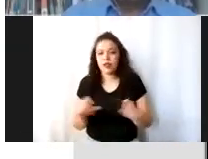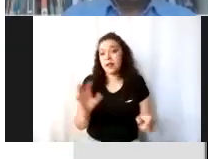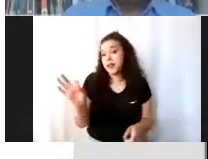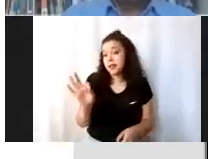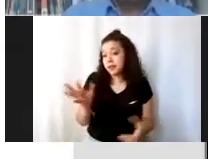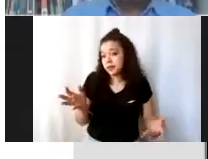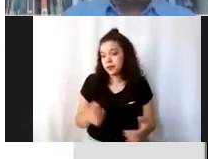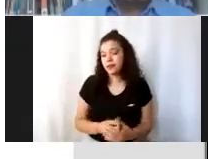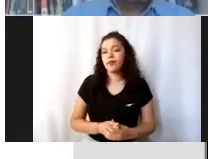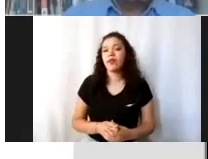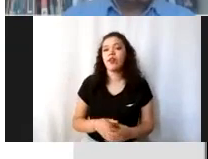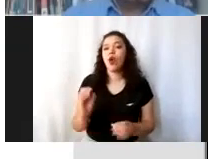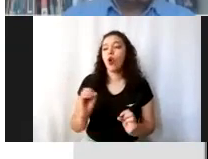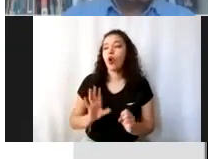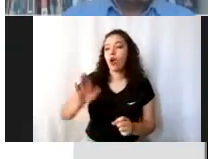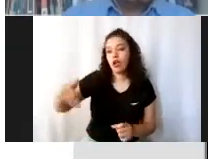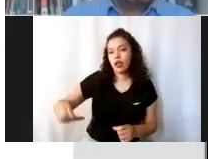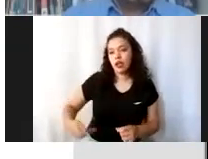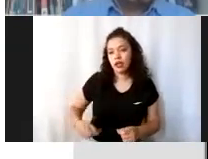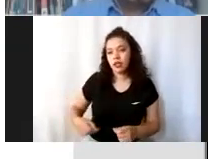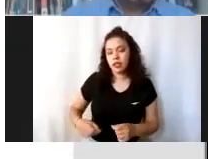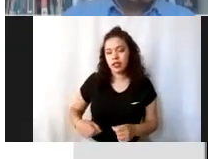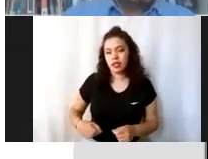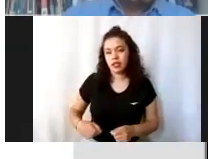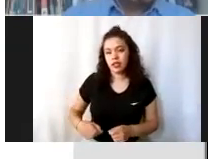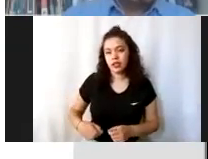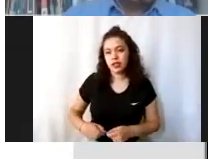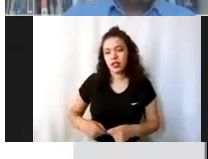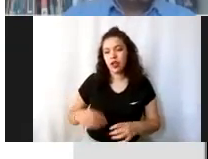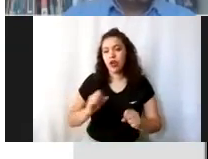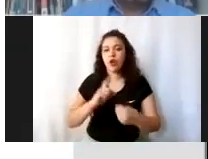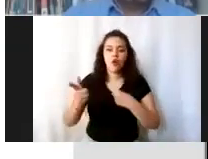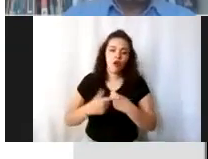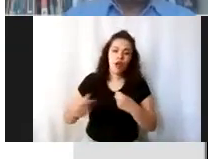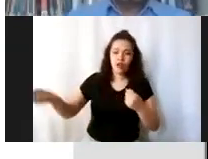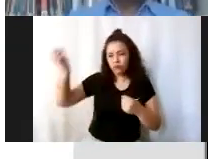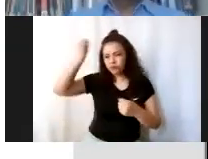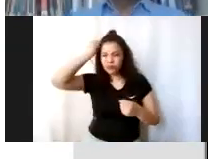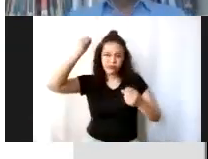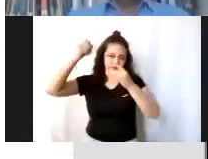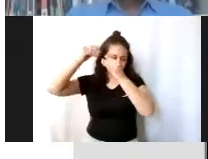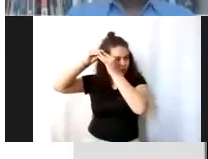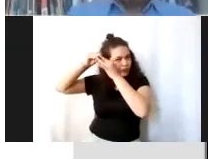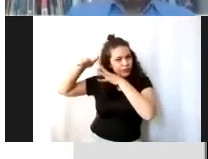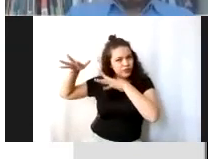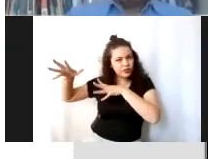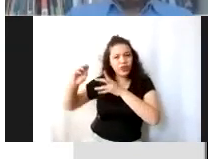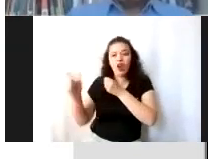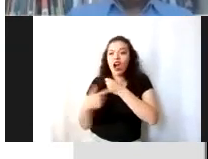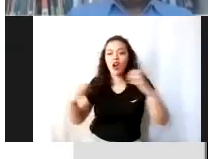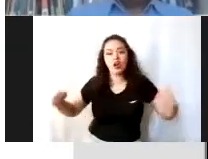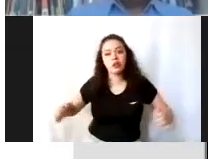entonces, o algún accidente, justo en caso de un derramamiento, una emergencia, pues sí, tenemos que